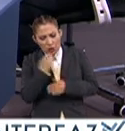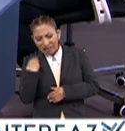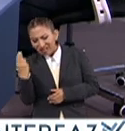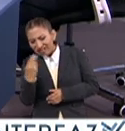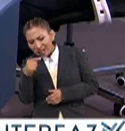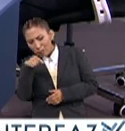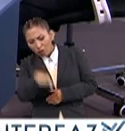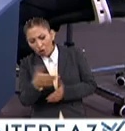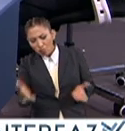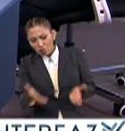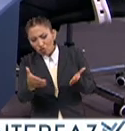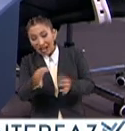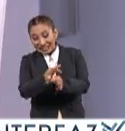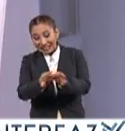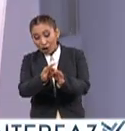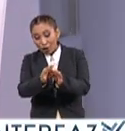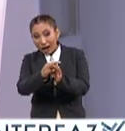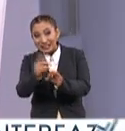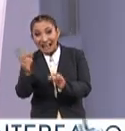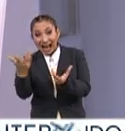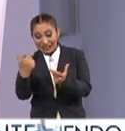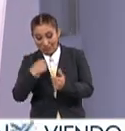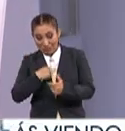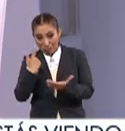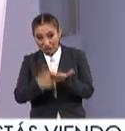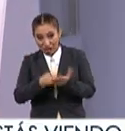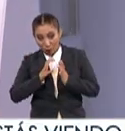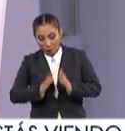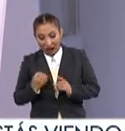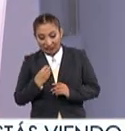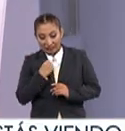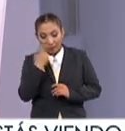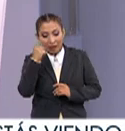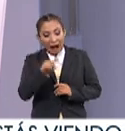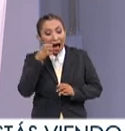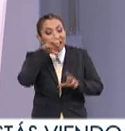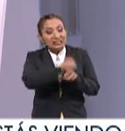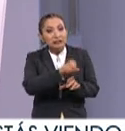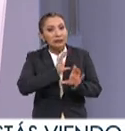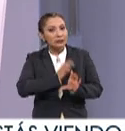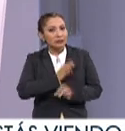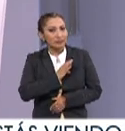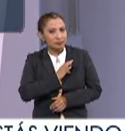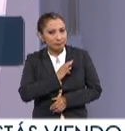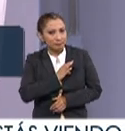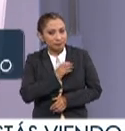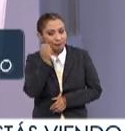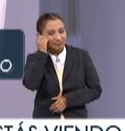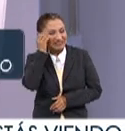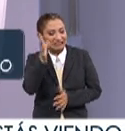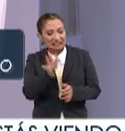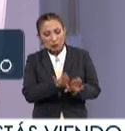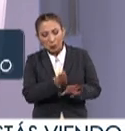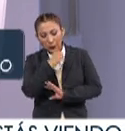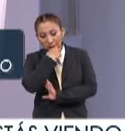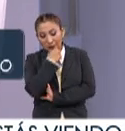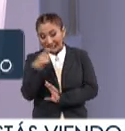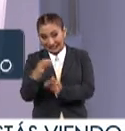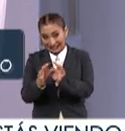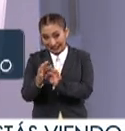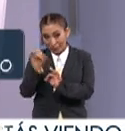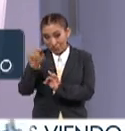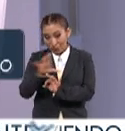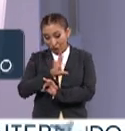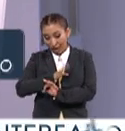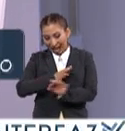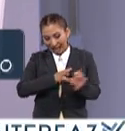activar, estimular a las células que atacan para que destruyeran al cáncer más eficientemente. Lo que se les olvidaba es que estas células